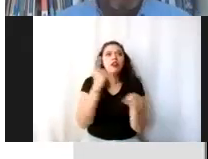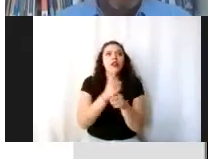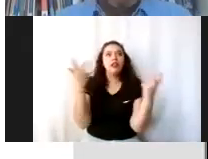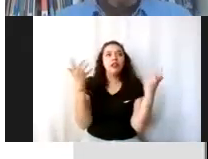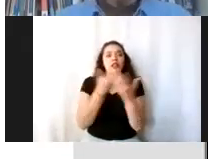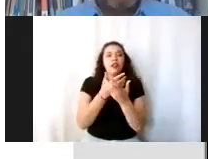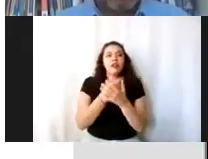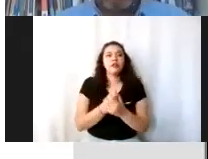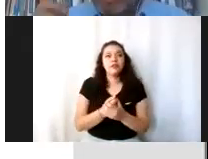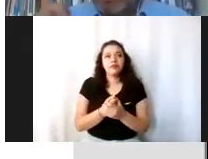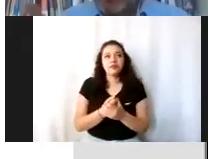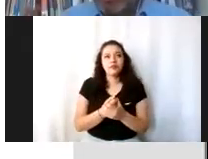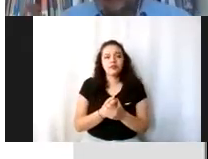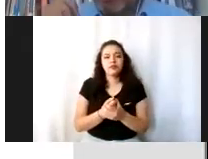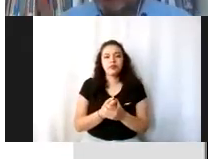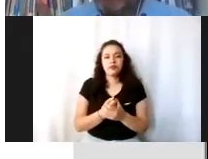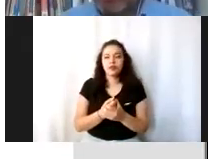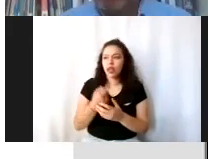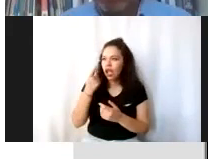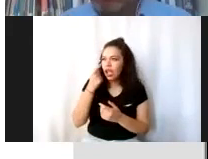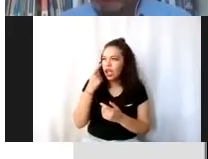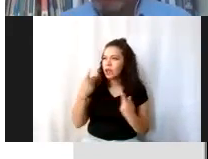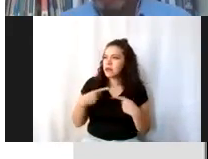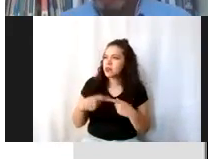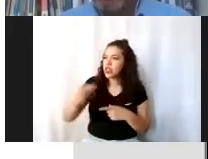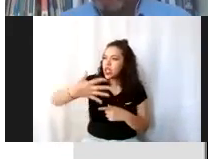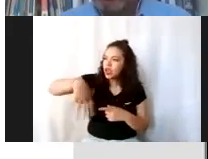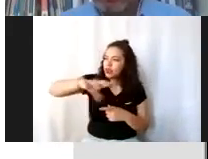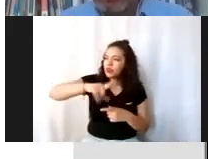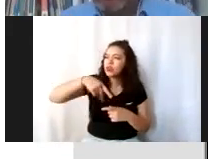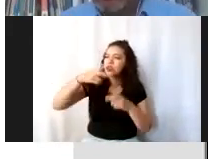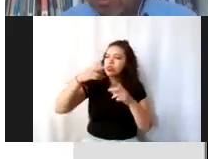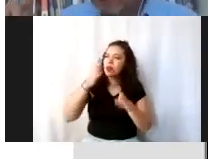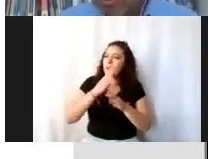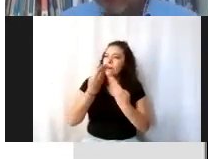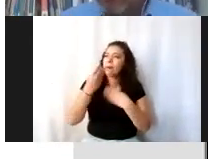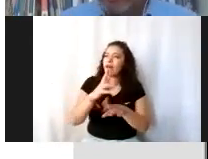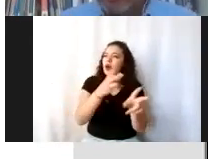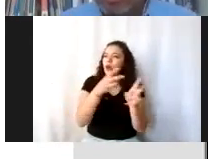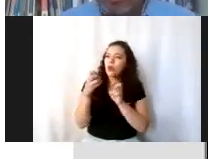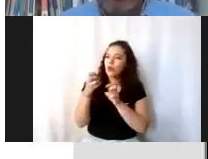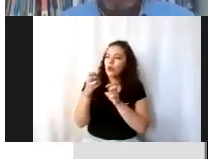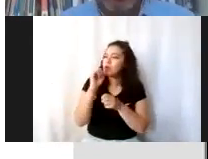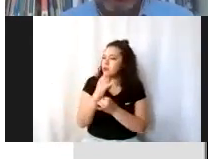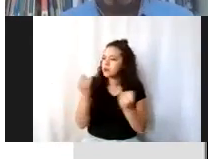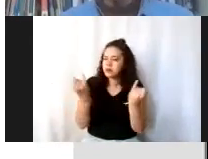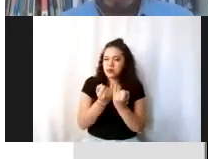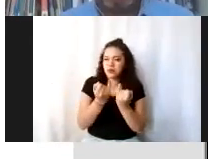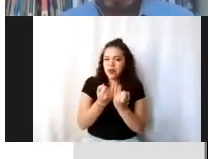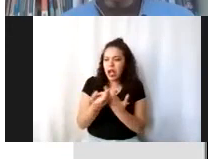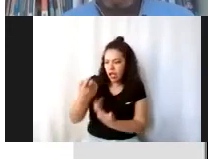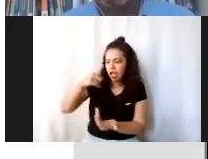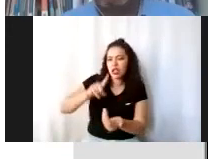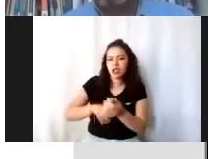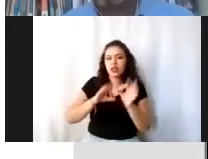actualmente, y dicen, ah, pues esta persona la están buscando porque es un ladrón de bancos y es el mismo que está trabajando como